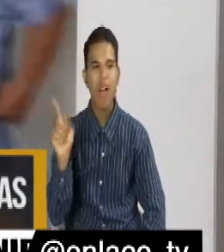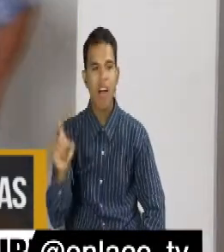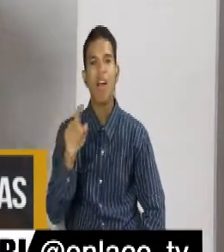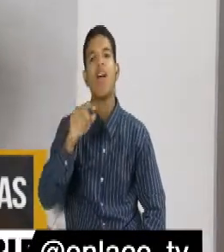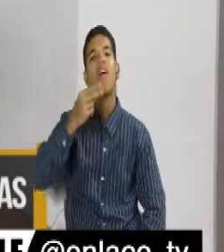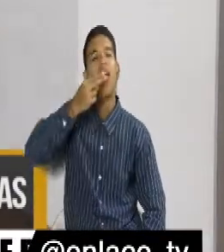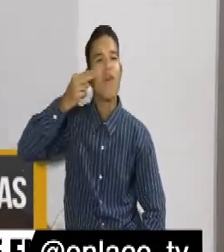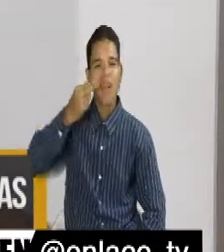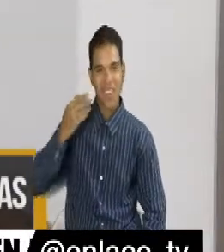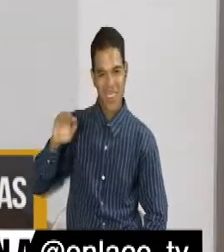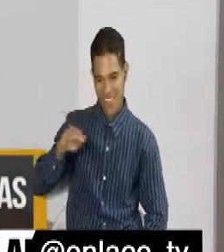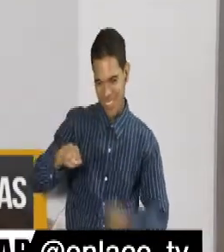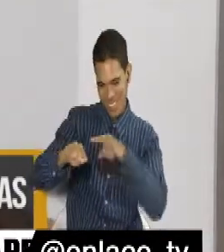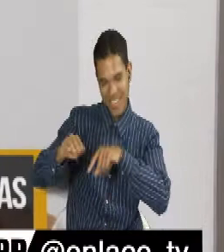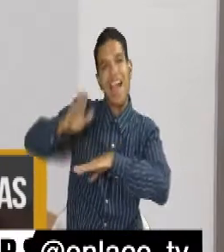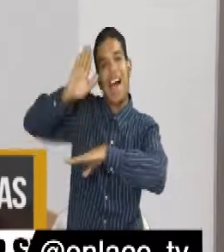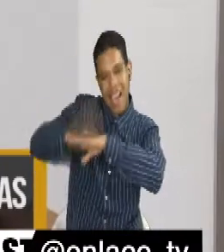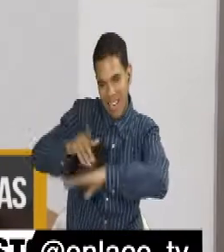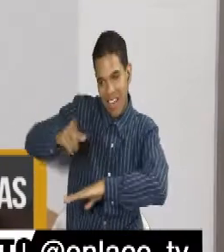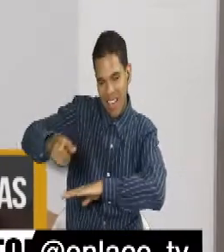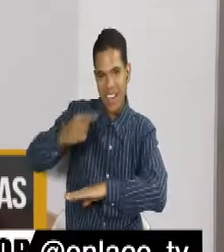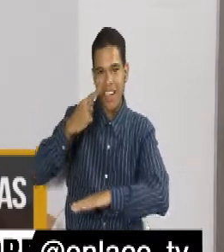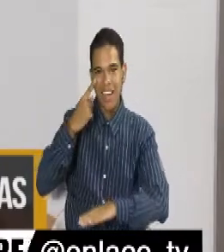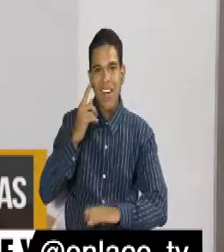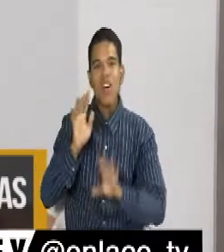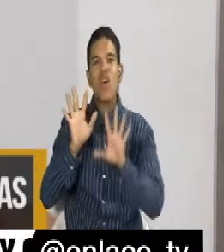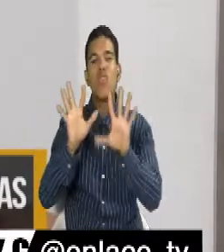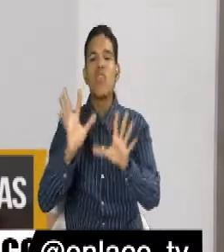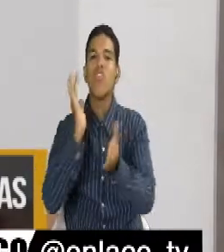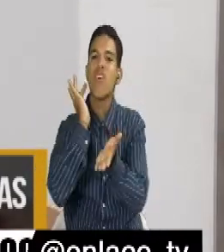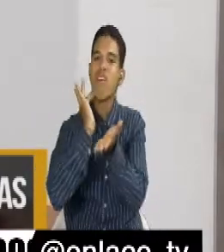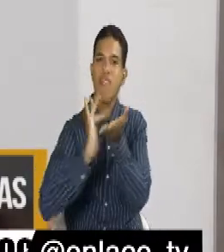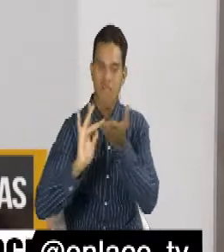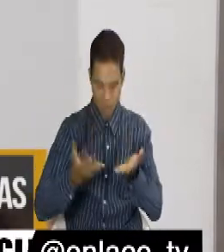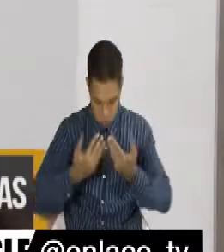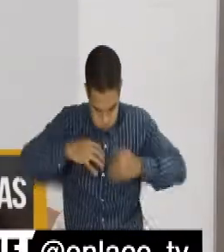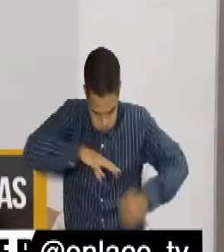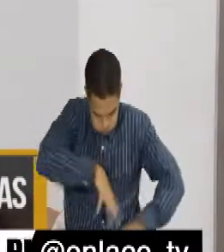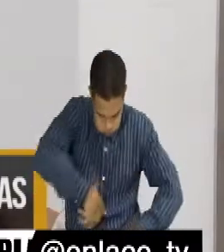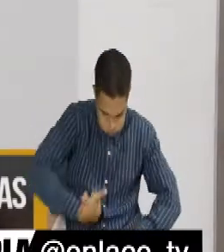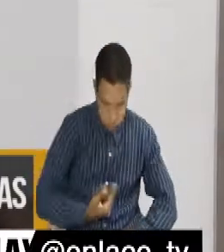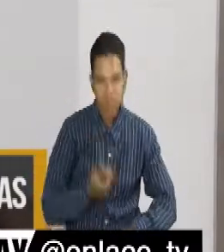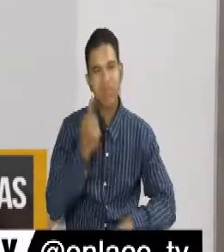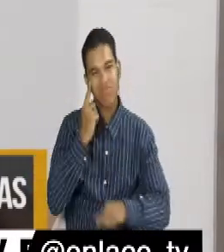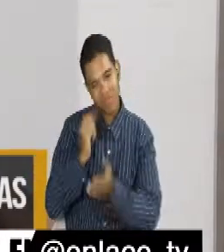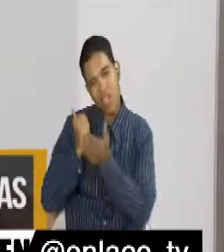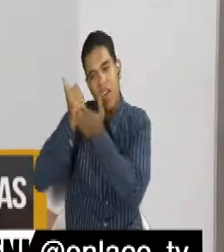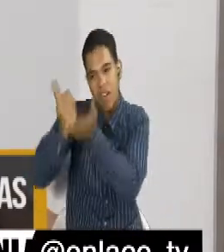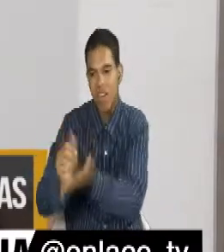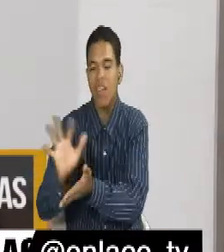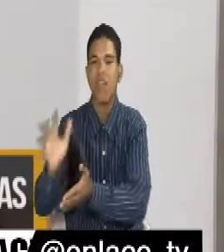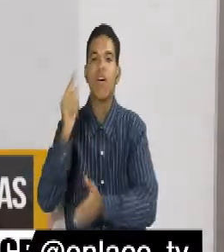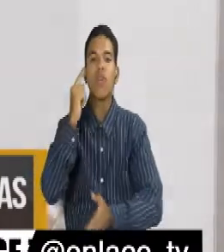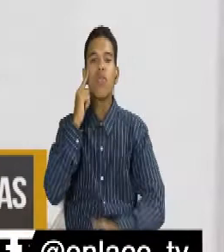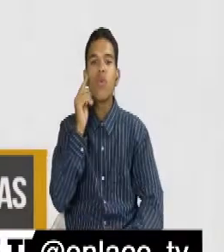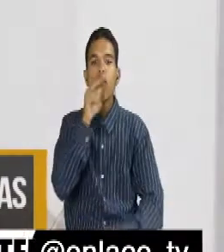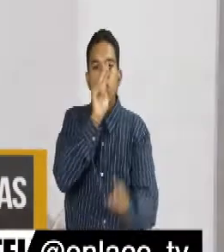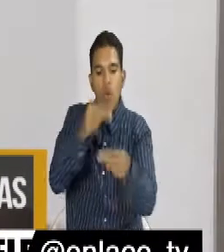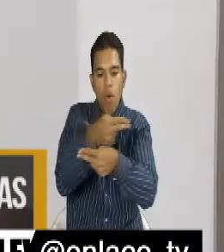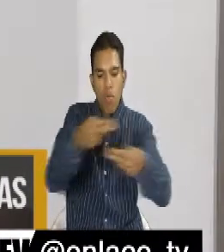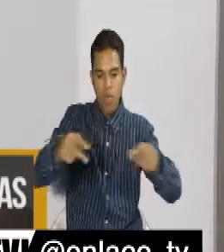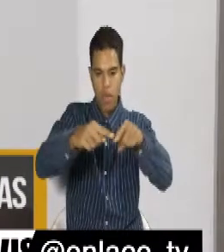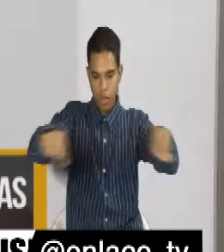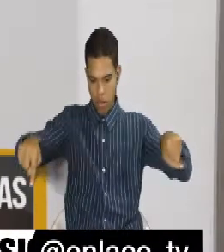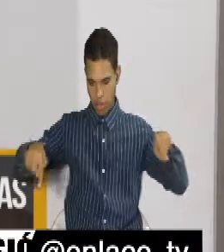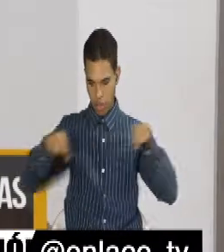que hizo y pues de una vez se hace la parte de la asistencia médica. Ella se encuentra hospitalizada en la parte de pediatría en el área de urgencias. La